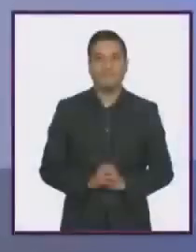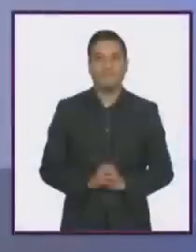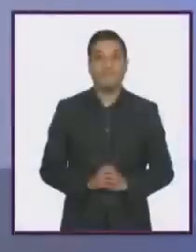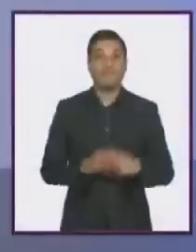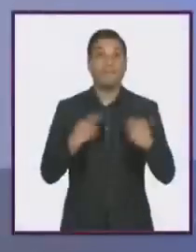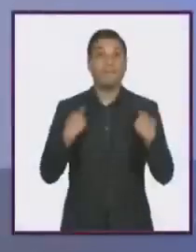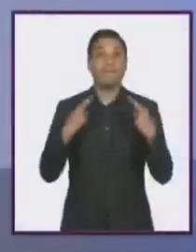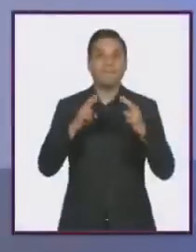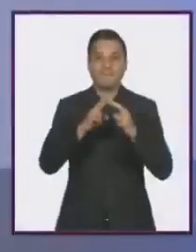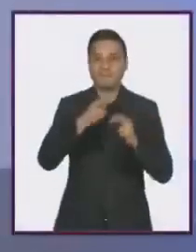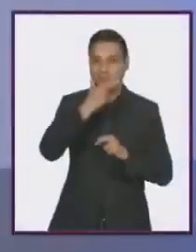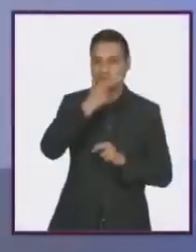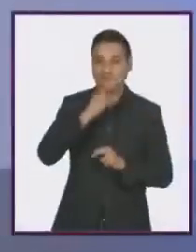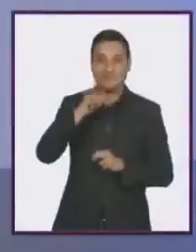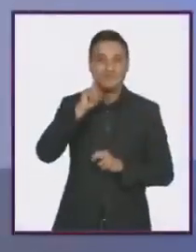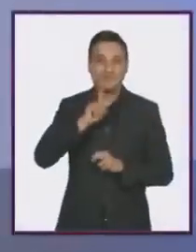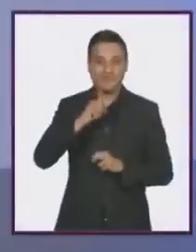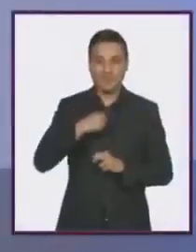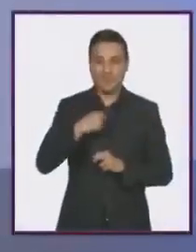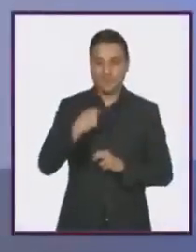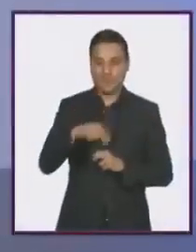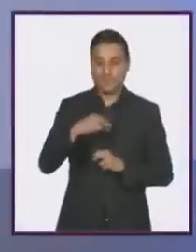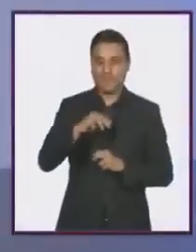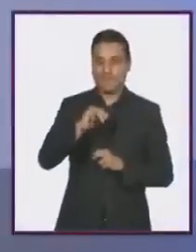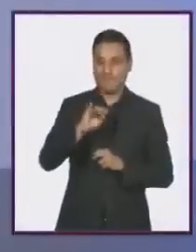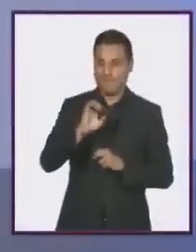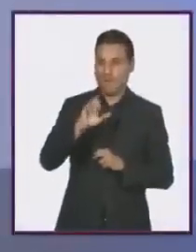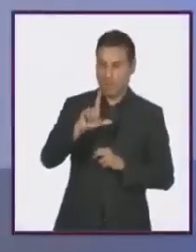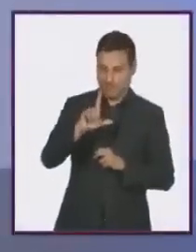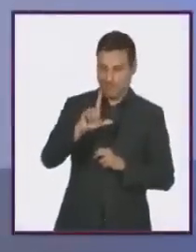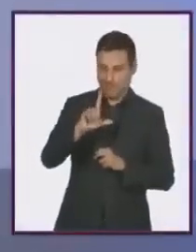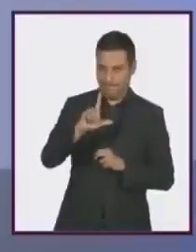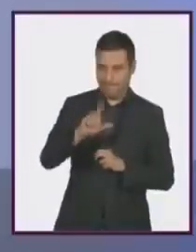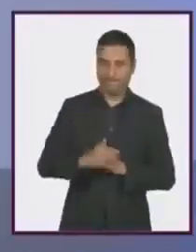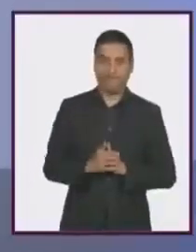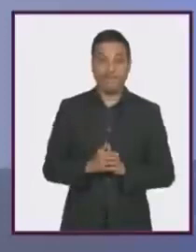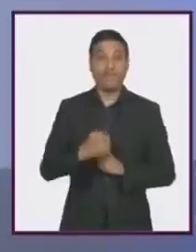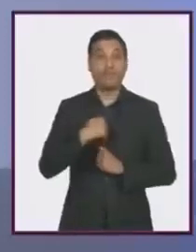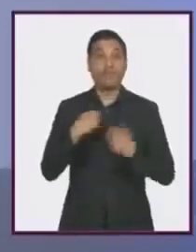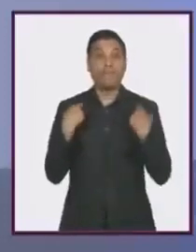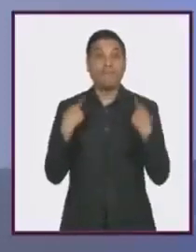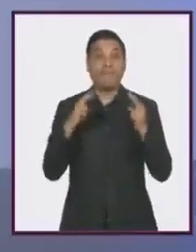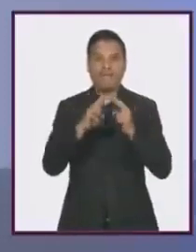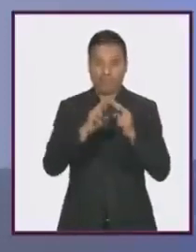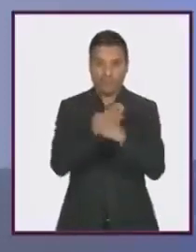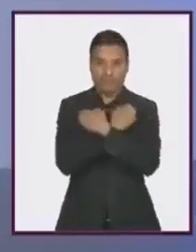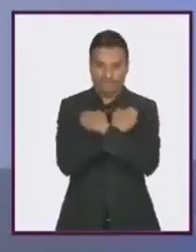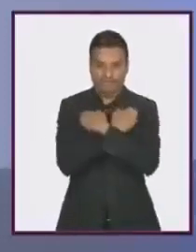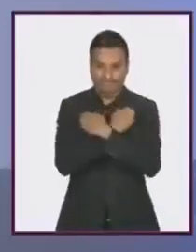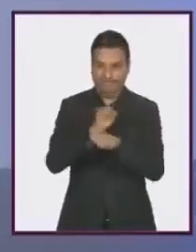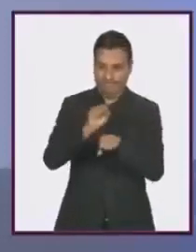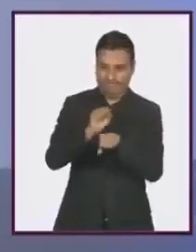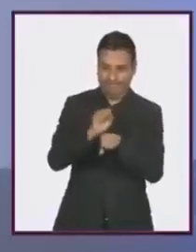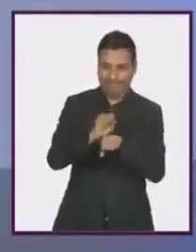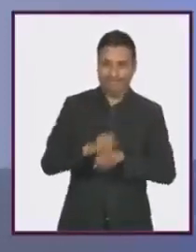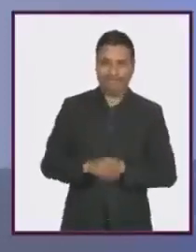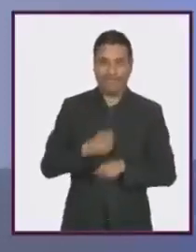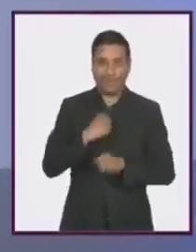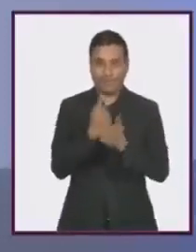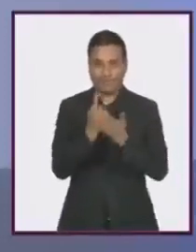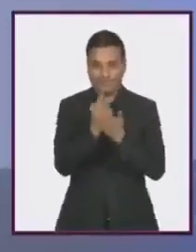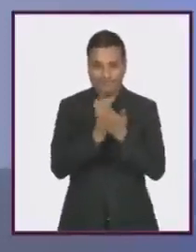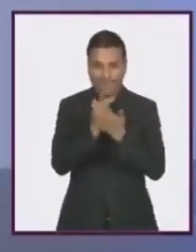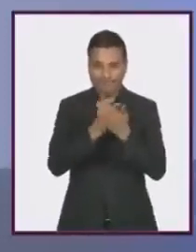Maestras y maestros, mi nombre es Manuel Alejandro Cárdenas Cuevas, profesor de educación secundaria y diseñador del campo